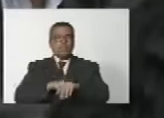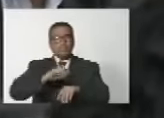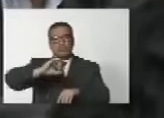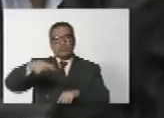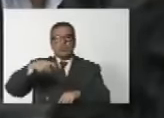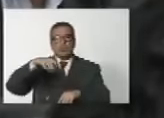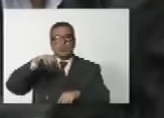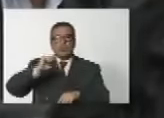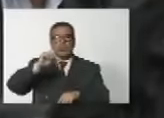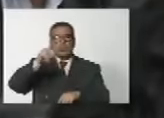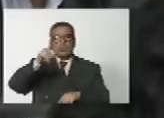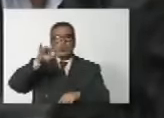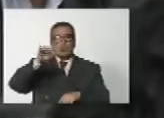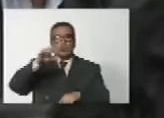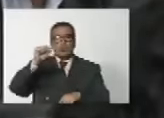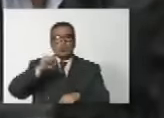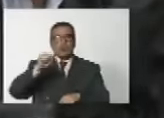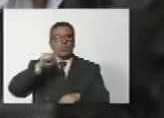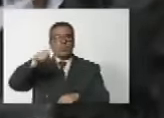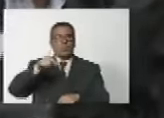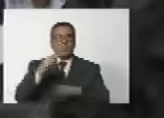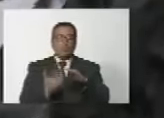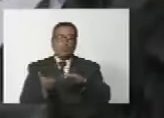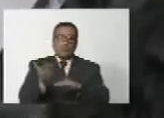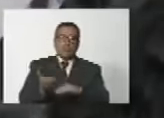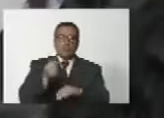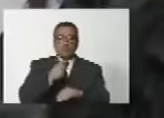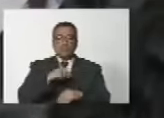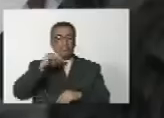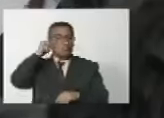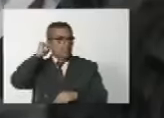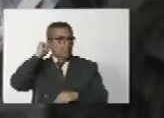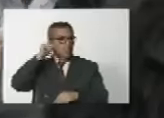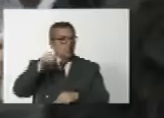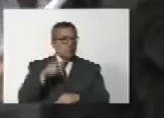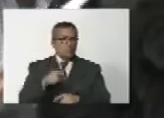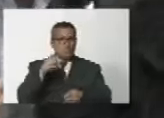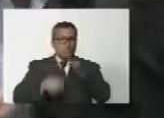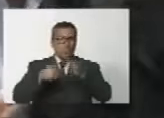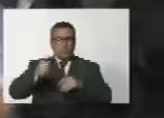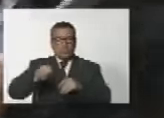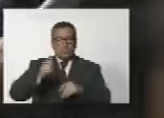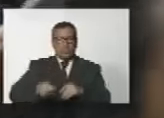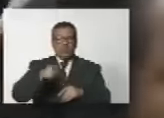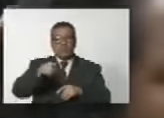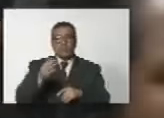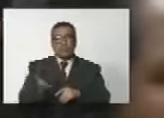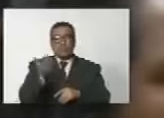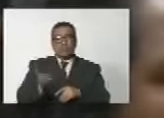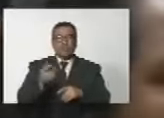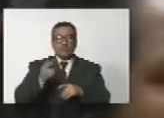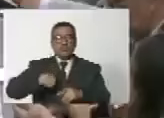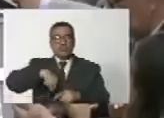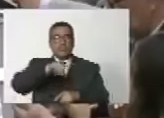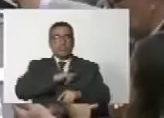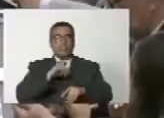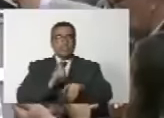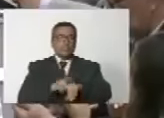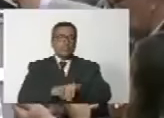Gladys resalta como una de las mujeres juristas más destacadas de nuestro